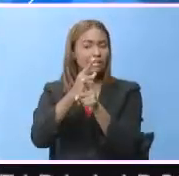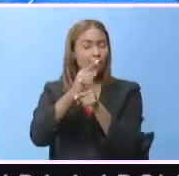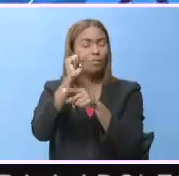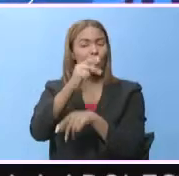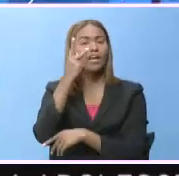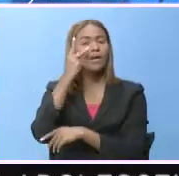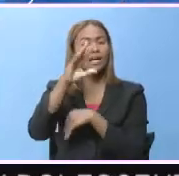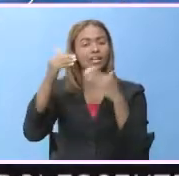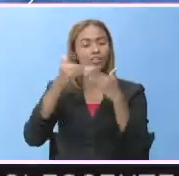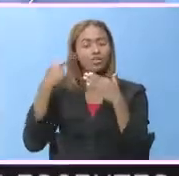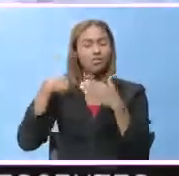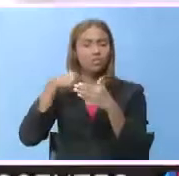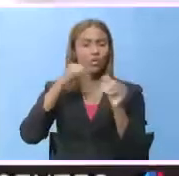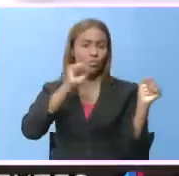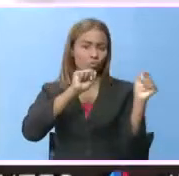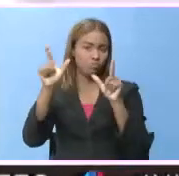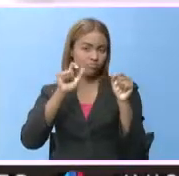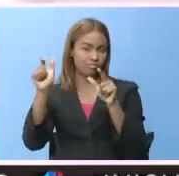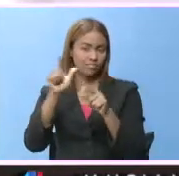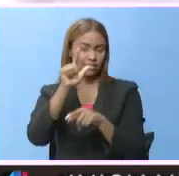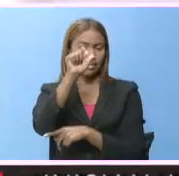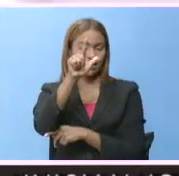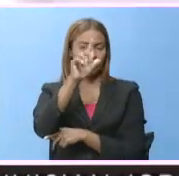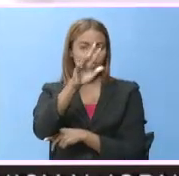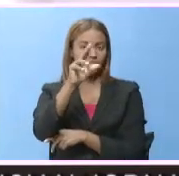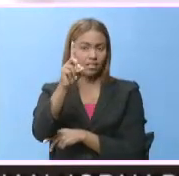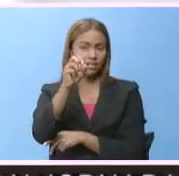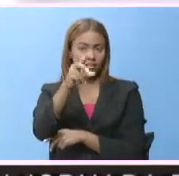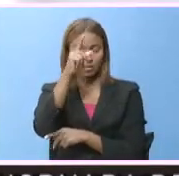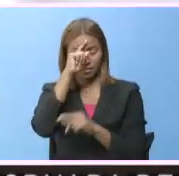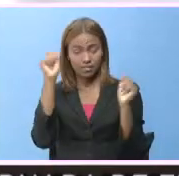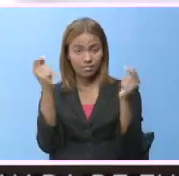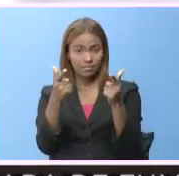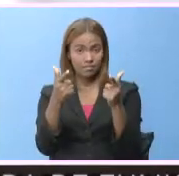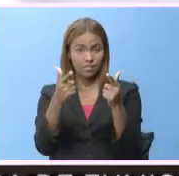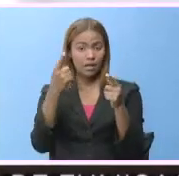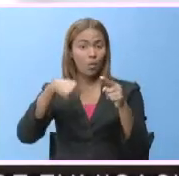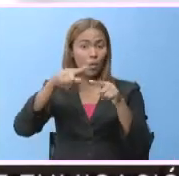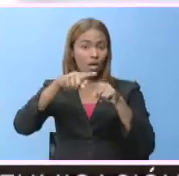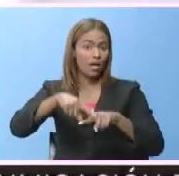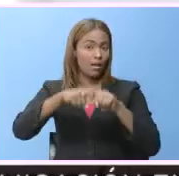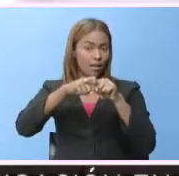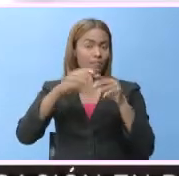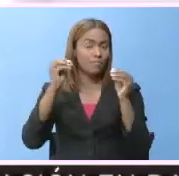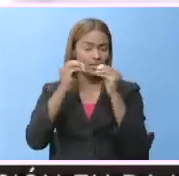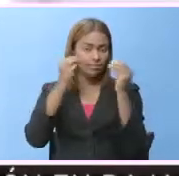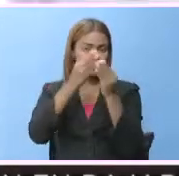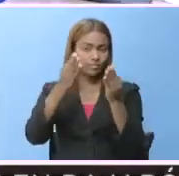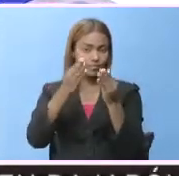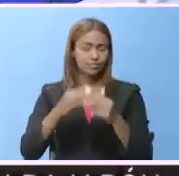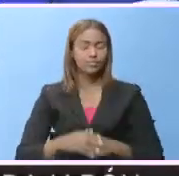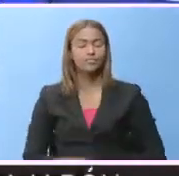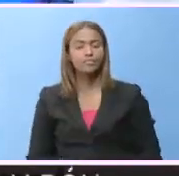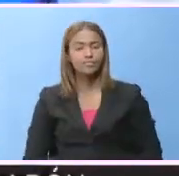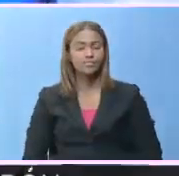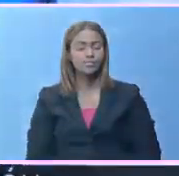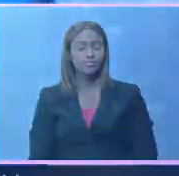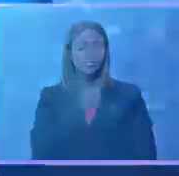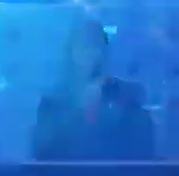compartas nuestra programación. Canal 4RD, televisión de todos. Tras la pausa, más noticias. Quédese con